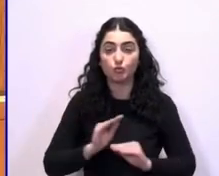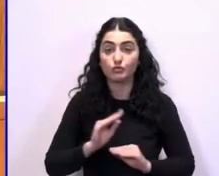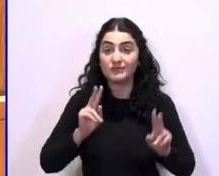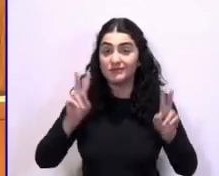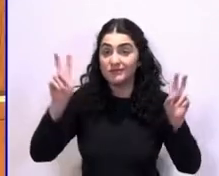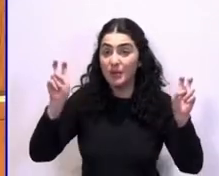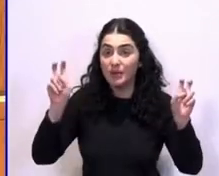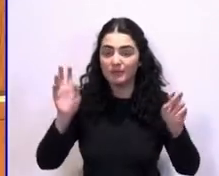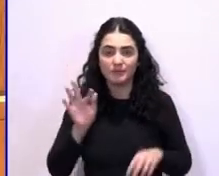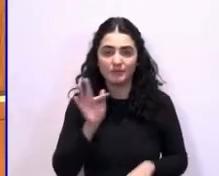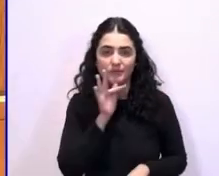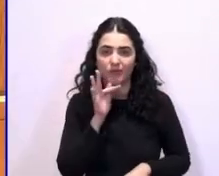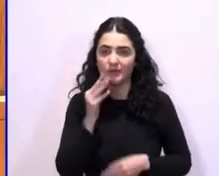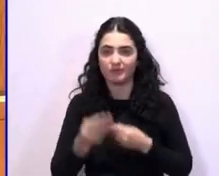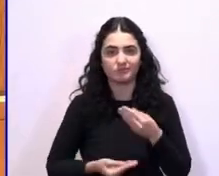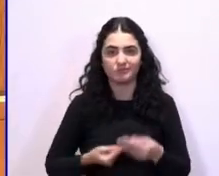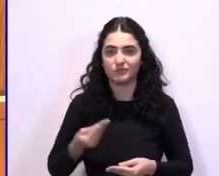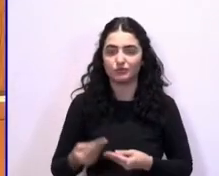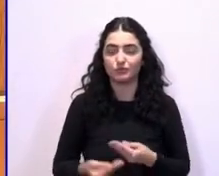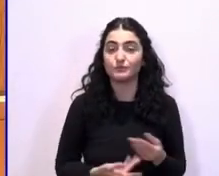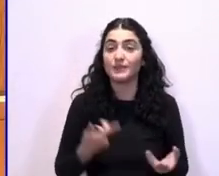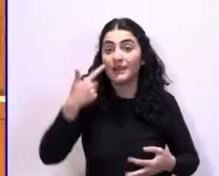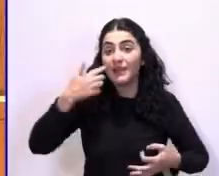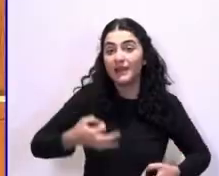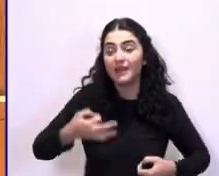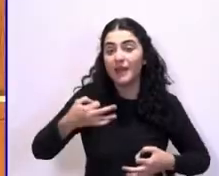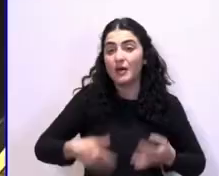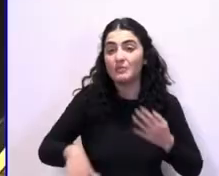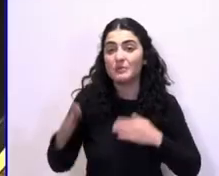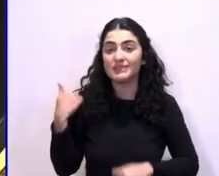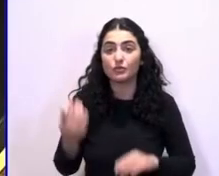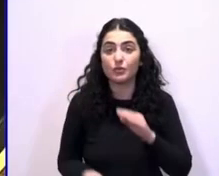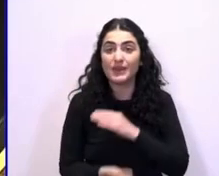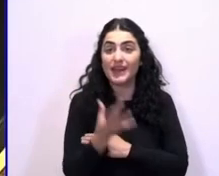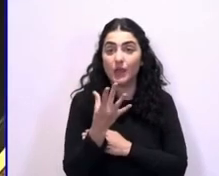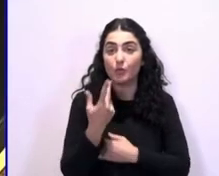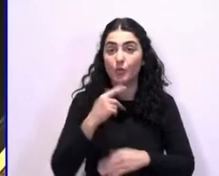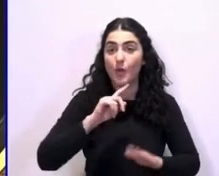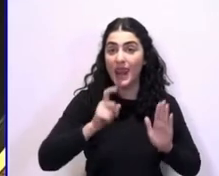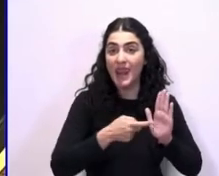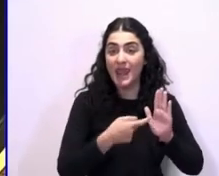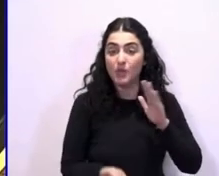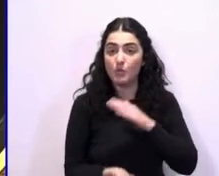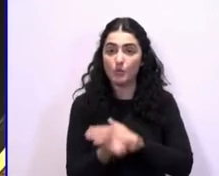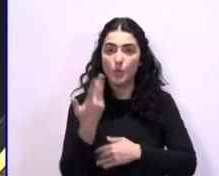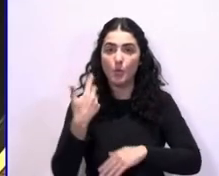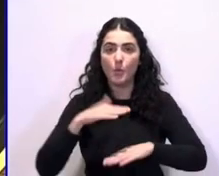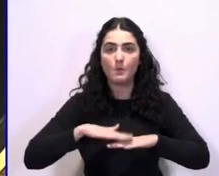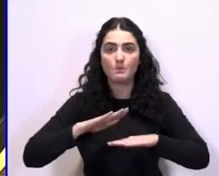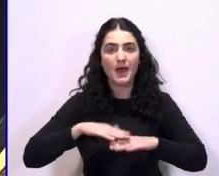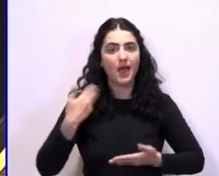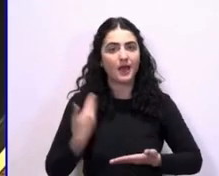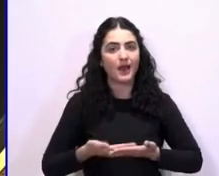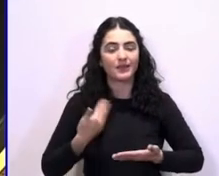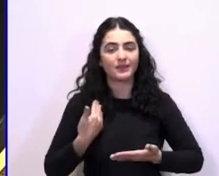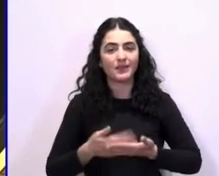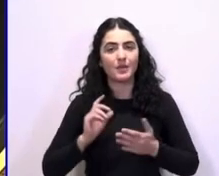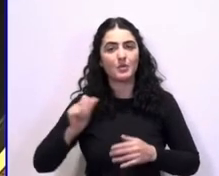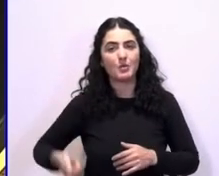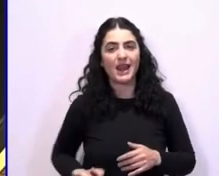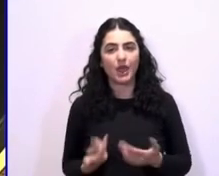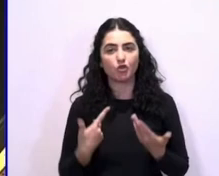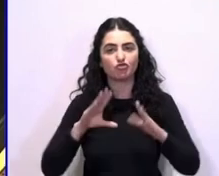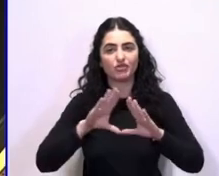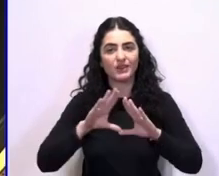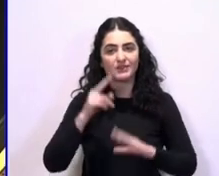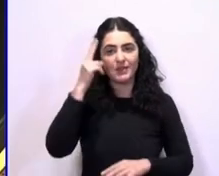sido realizada. La realidad es que se generó una ley para garantizar los privilegios de la Iglesia Católica. Y eso es